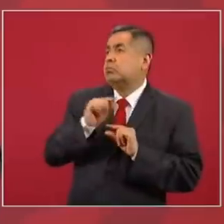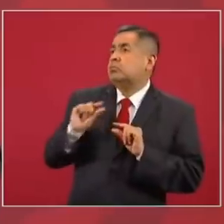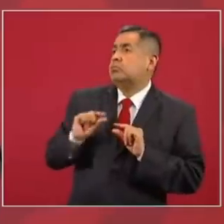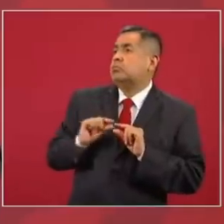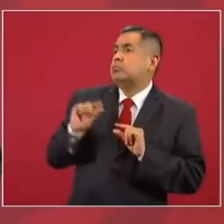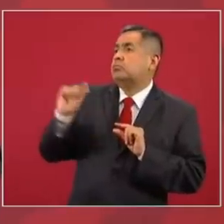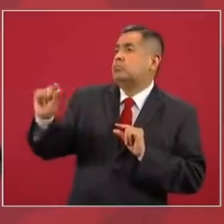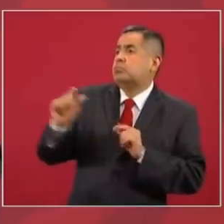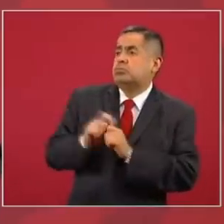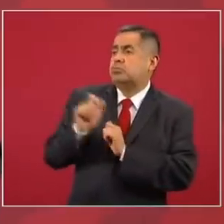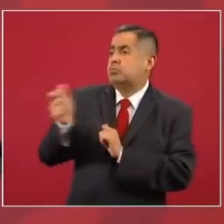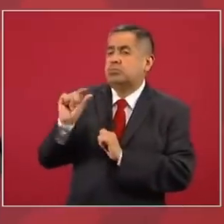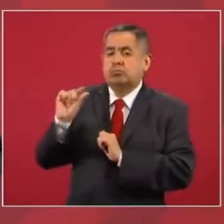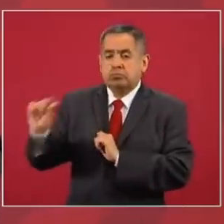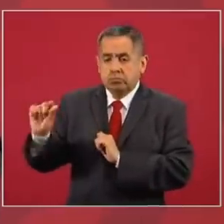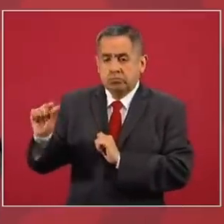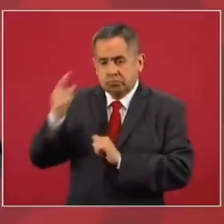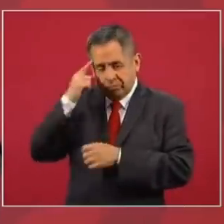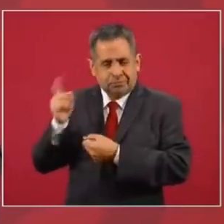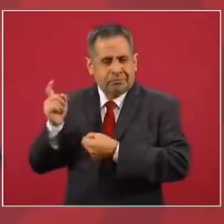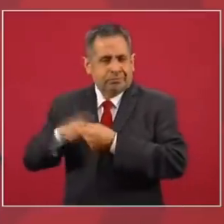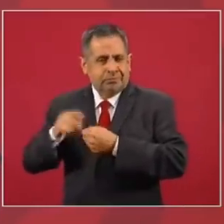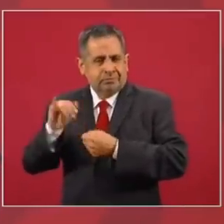no pagar